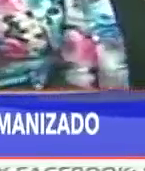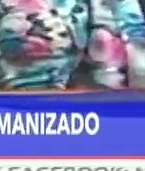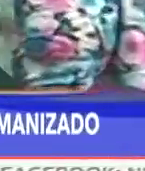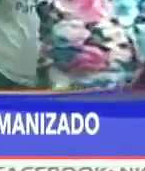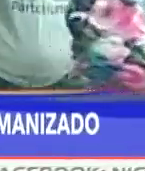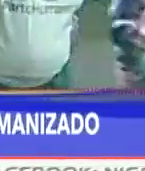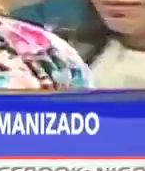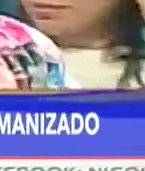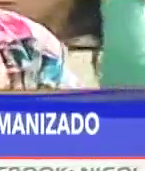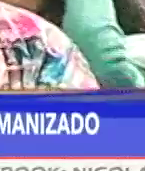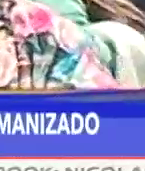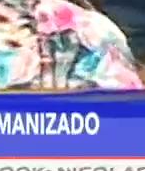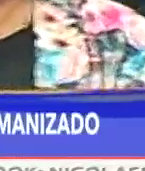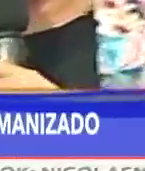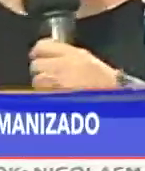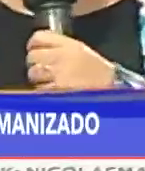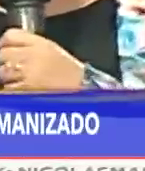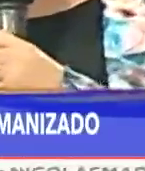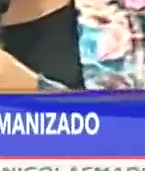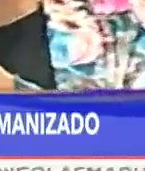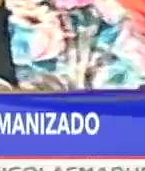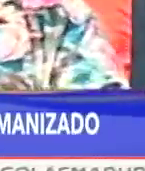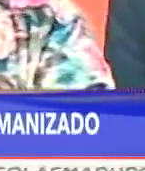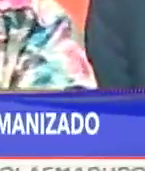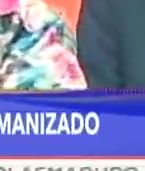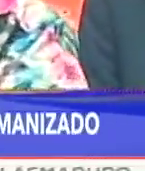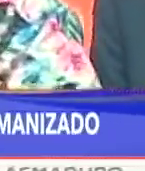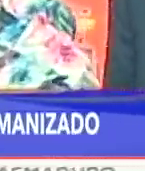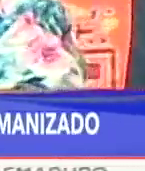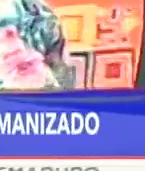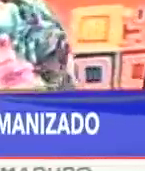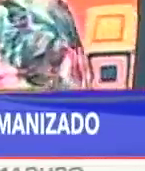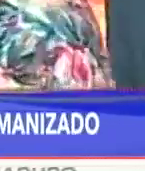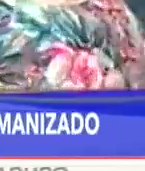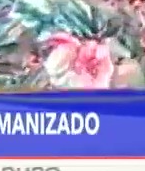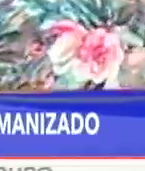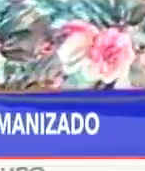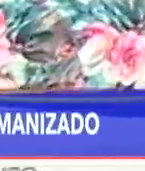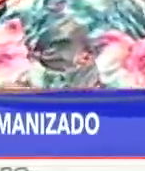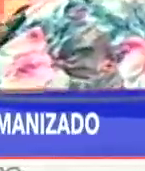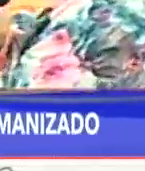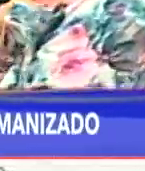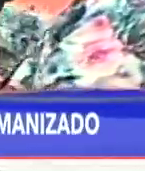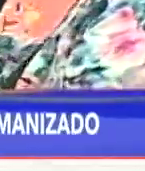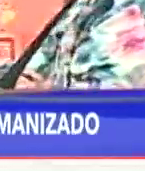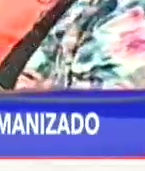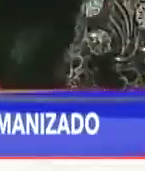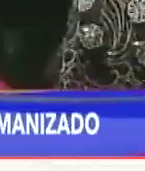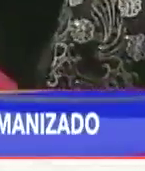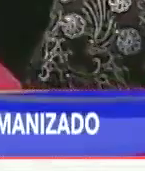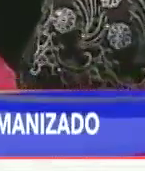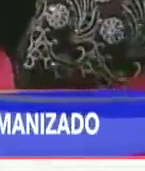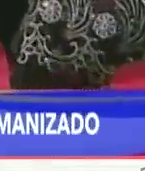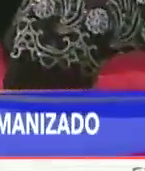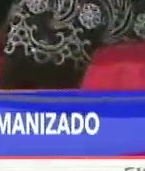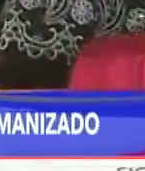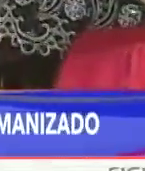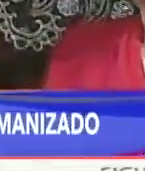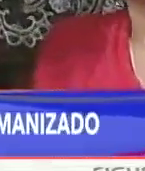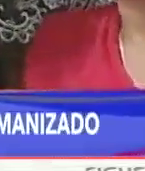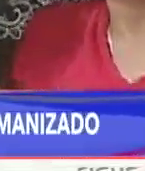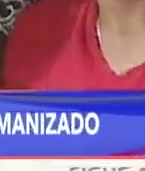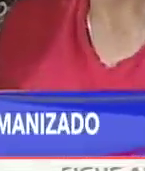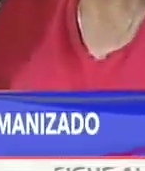la atención temprana y la determinación de estos casos de violencia de género. Pero además, Karen y